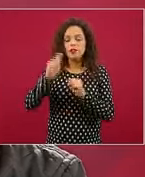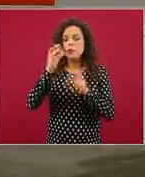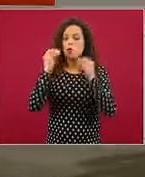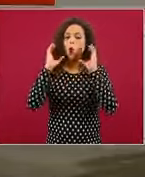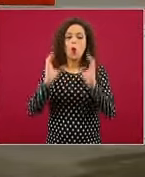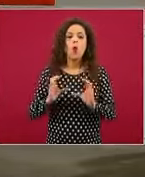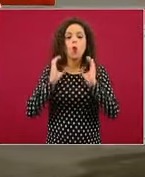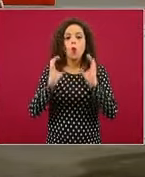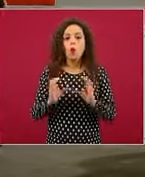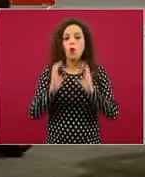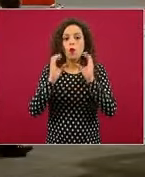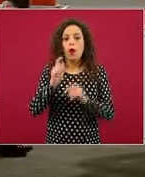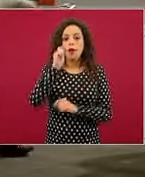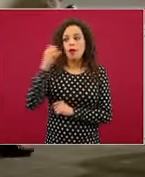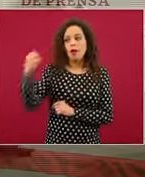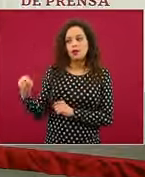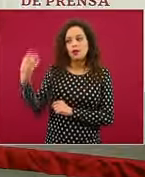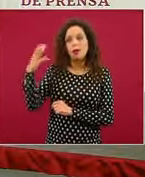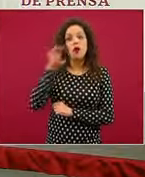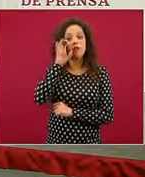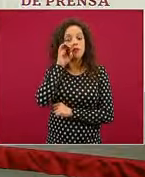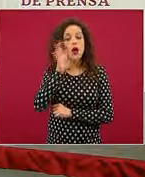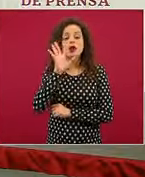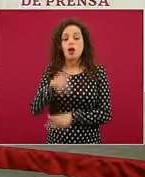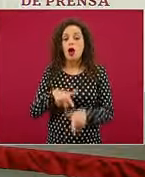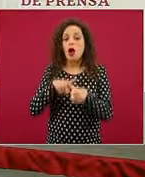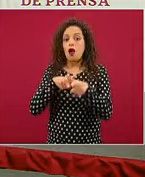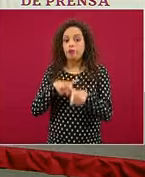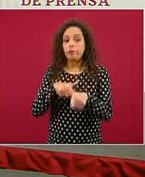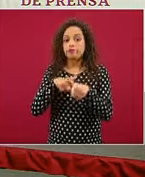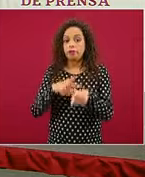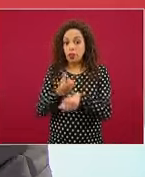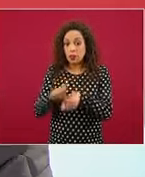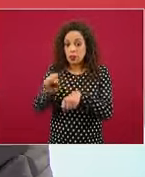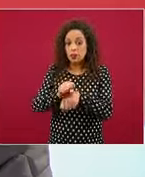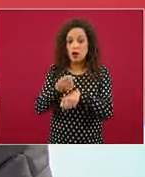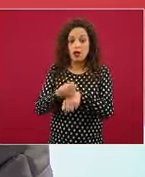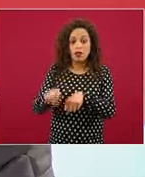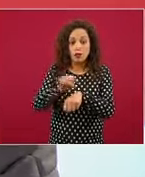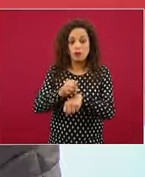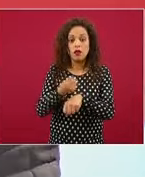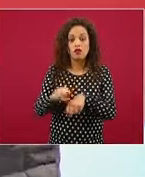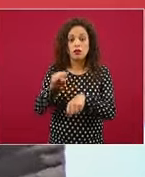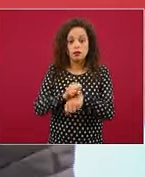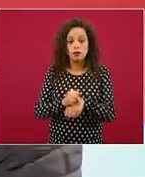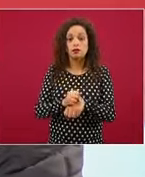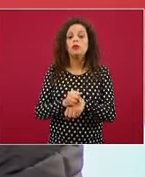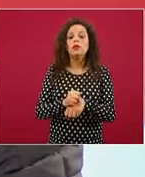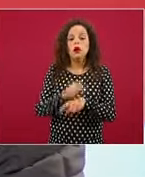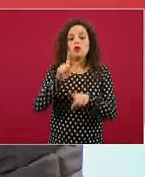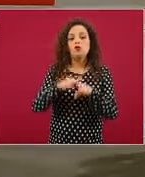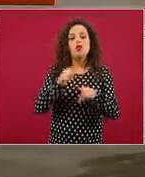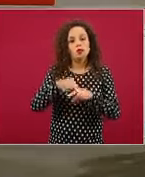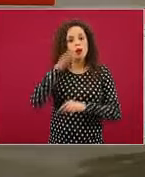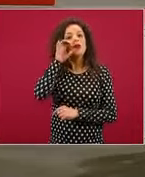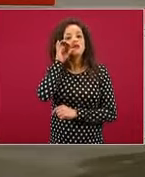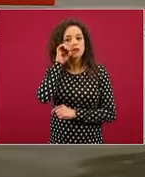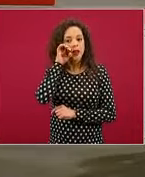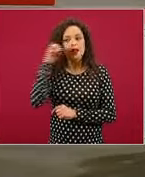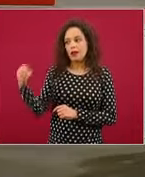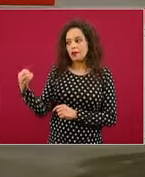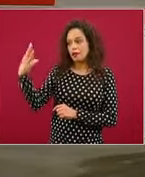el semáforo naranja. Llevamos muchas semanas en la Ciudad de México con semáforo naranja, pero a lo largo del tiempo ha tenido